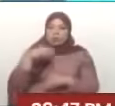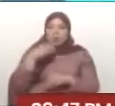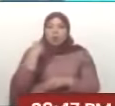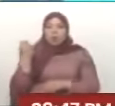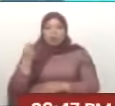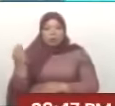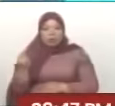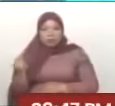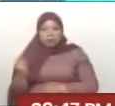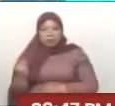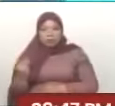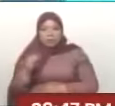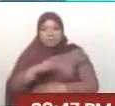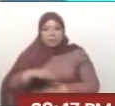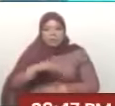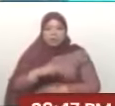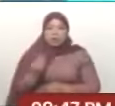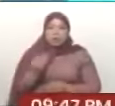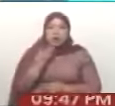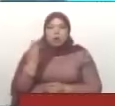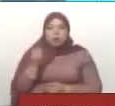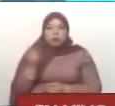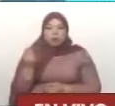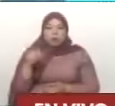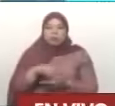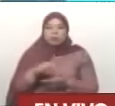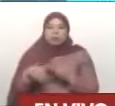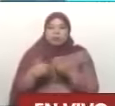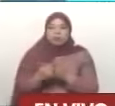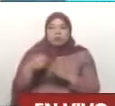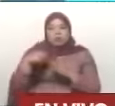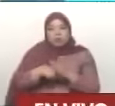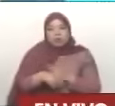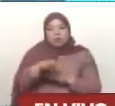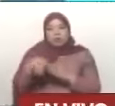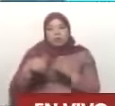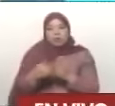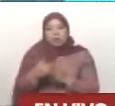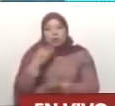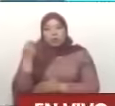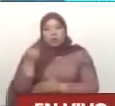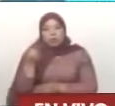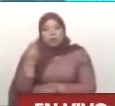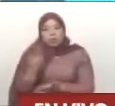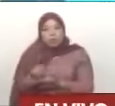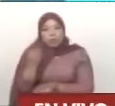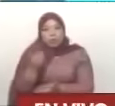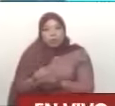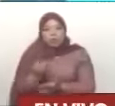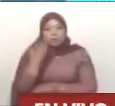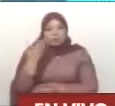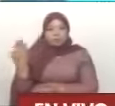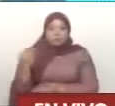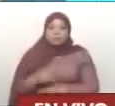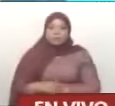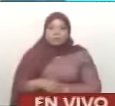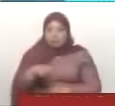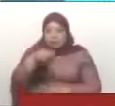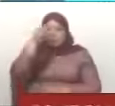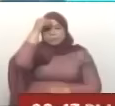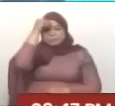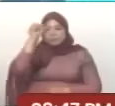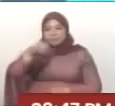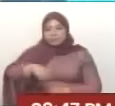jóvenes para que la gran misión Venezuela Joven llegue a la profundidad de la juventud de Monaga. Te lo encargo, Oriana. Entendido, mi